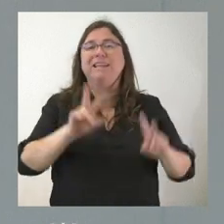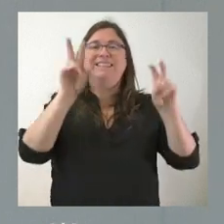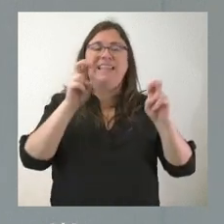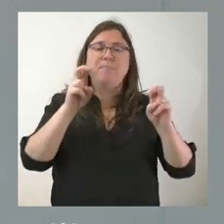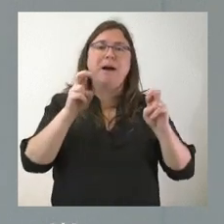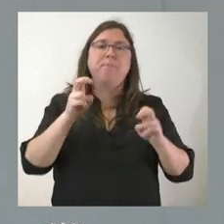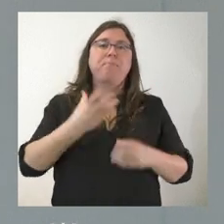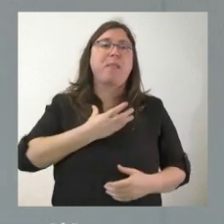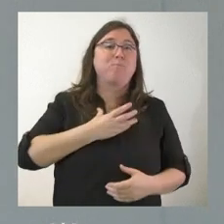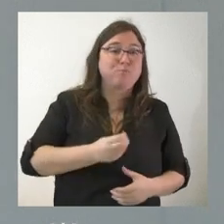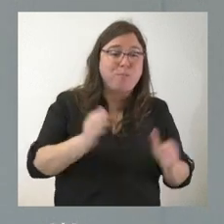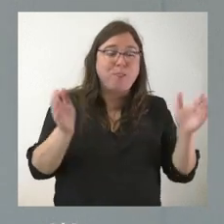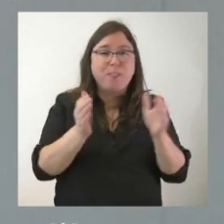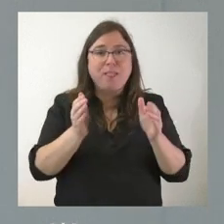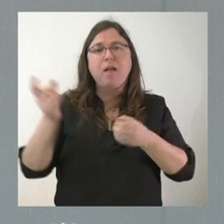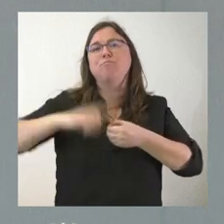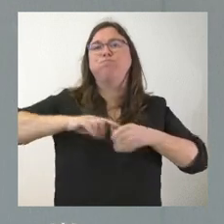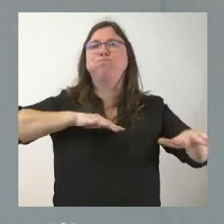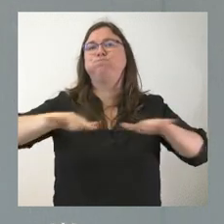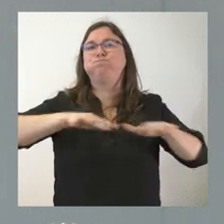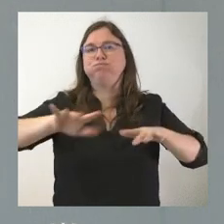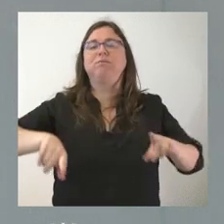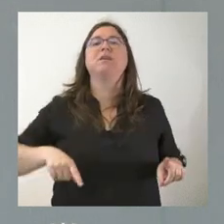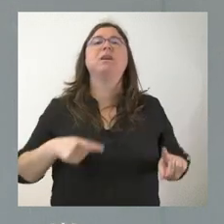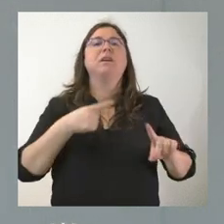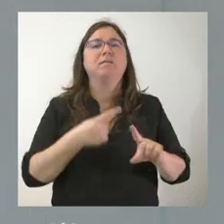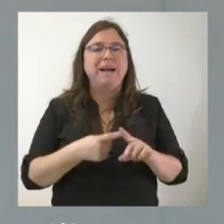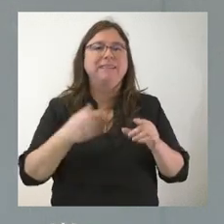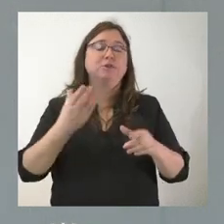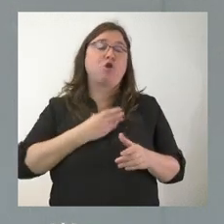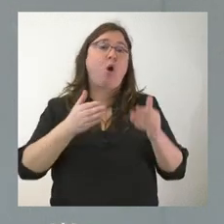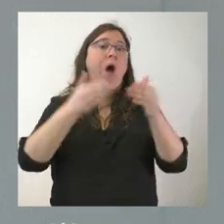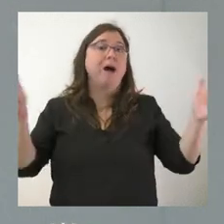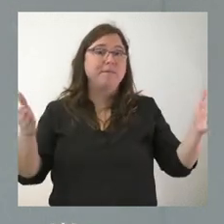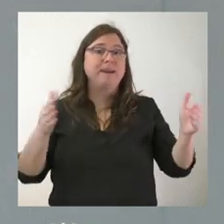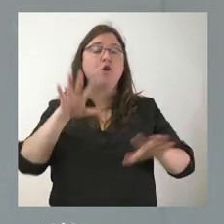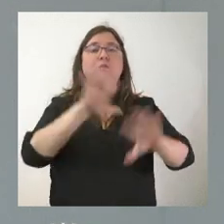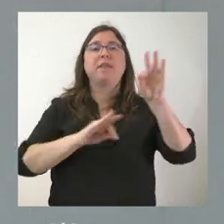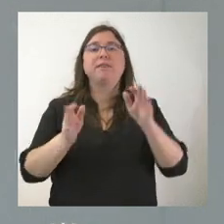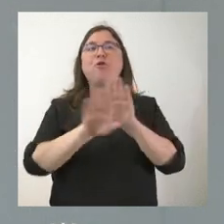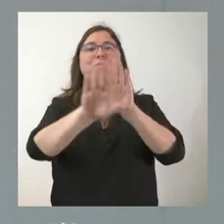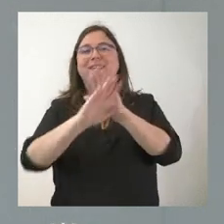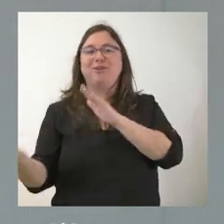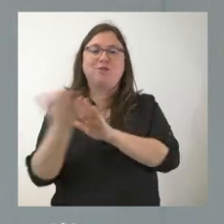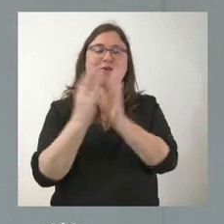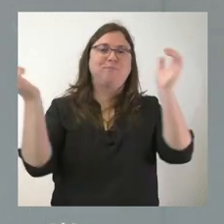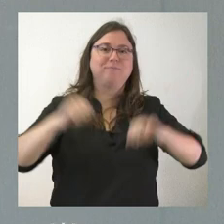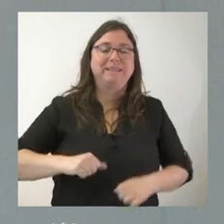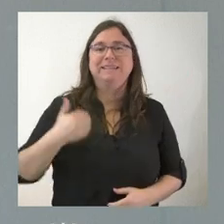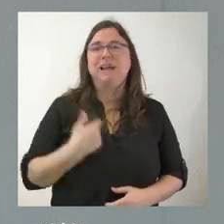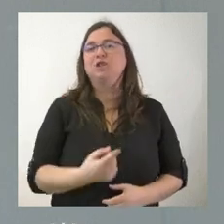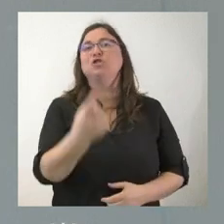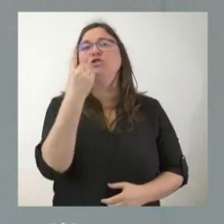municipios donde la participación de ciudadanos es muy activa y donde se reúne el consejo abierto y las decisiones se toman entre todos los vecinos y no solamente entre